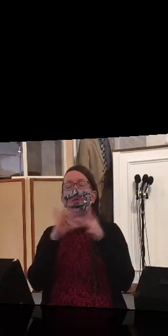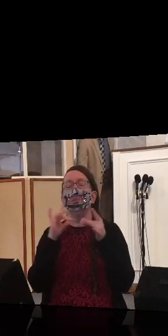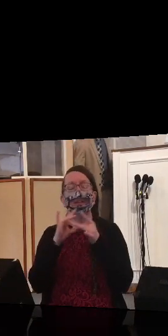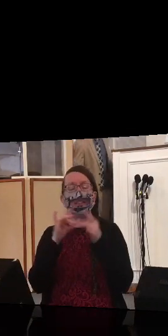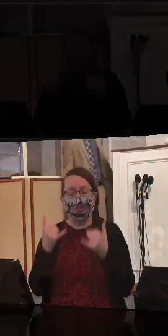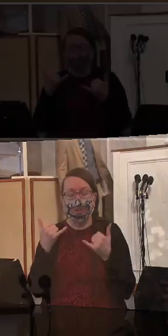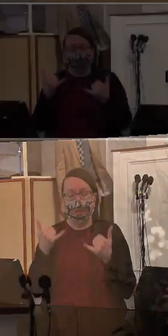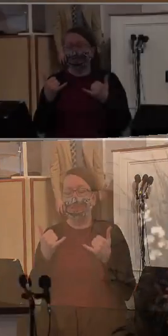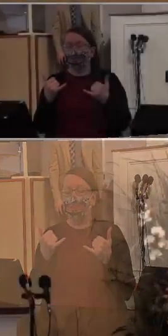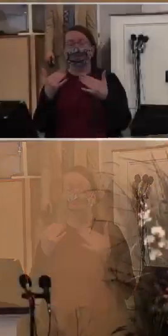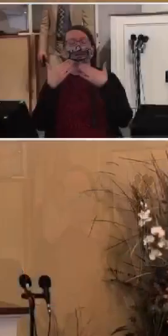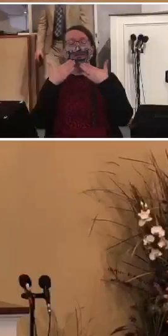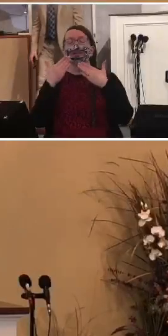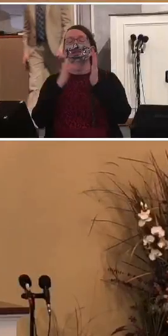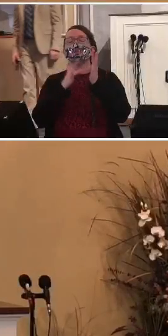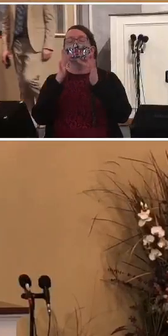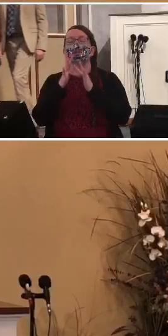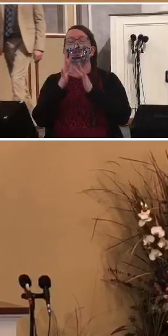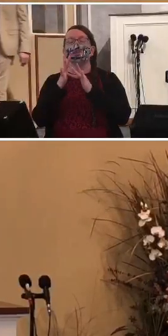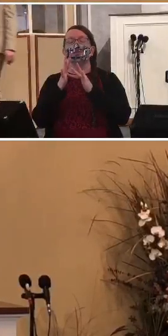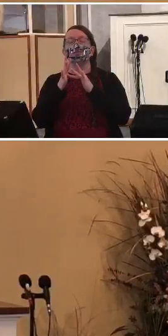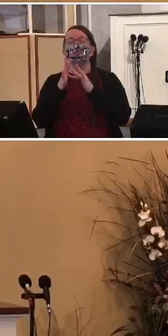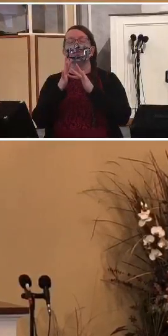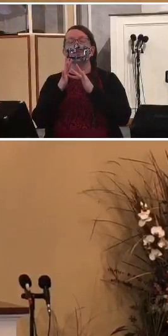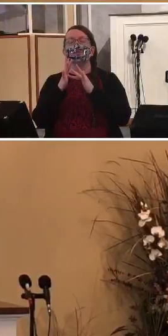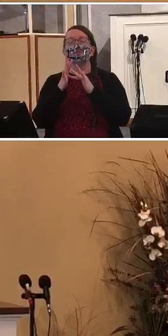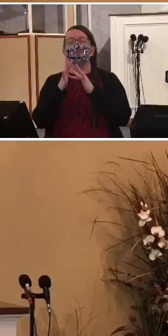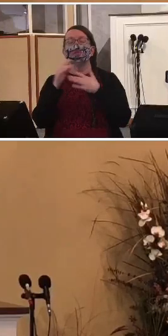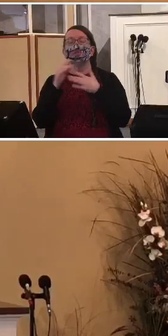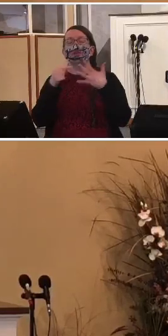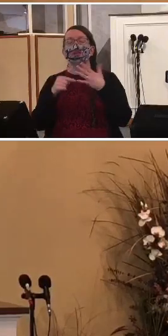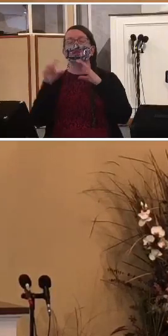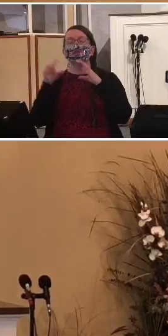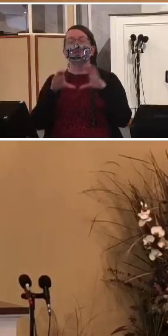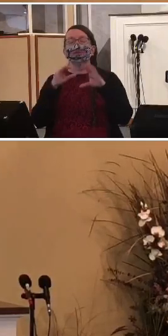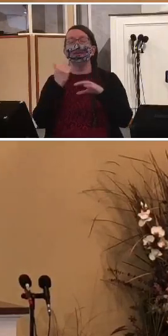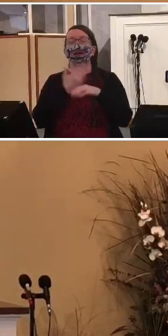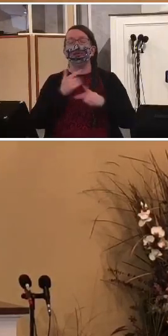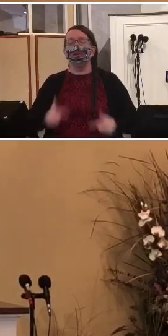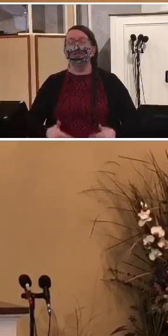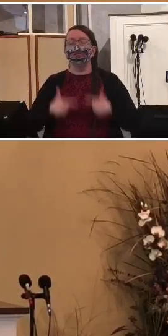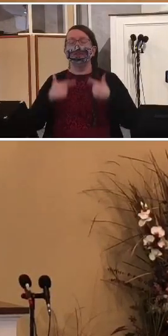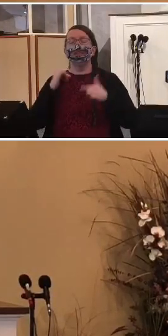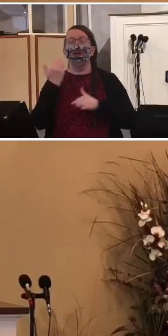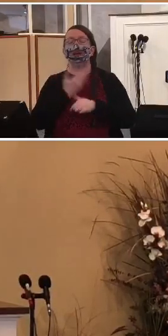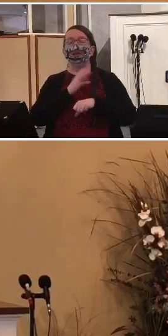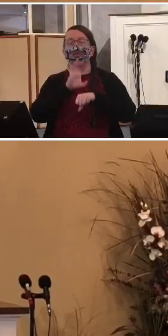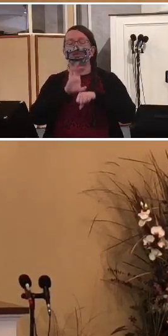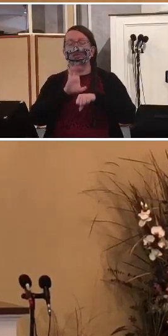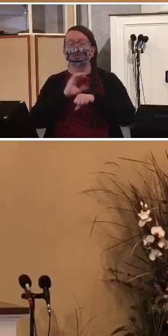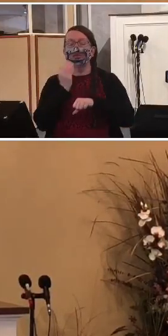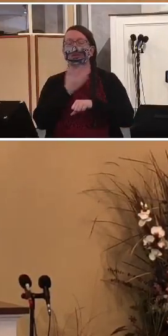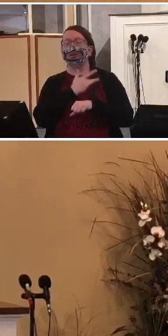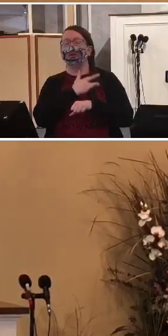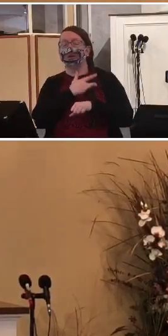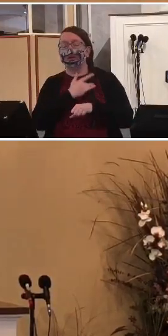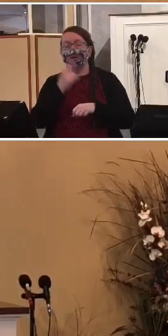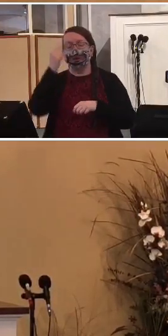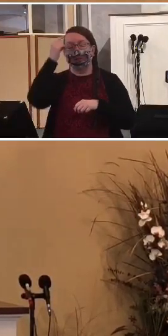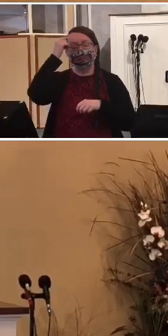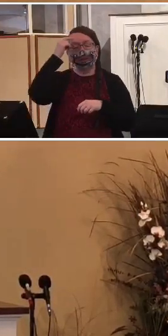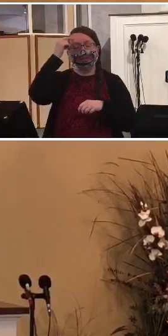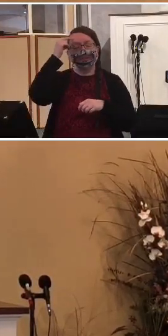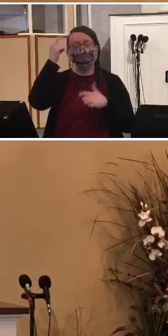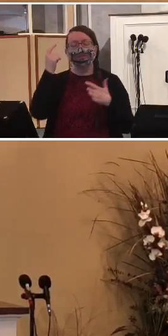mismo. Te doy las gracias por lo que tú estás haciendo en nuestras vidas, en nuestra iglesia, en nuestras mentes y nuestros